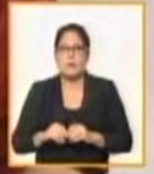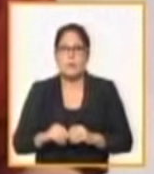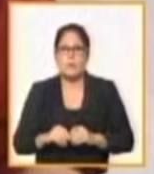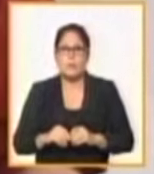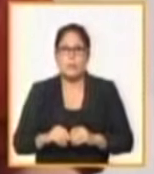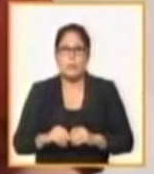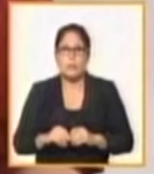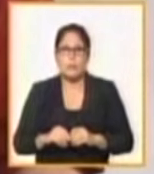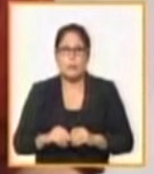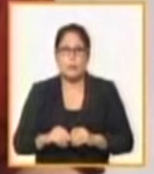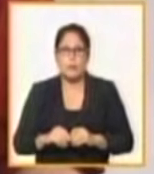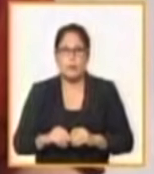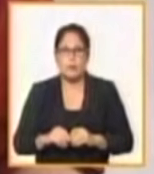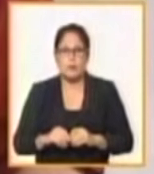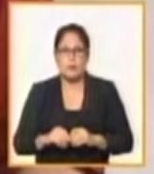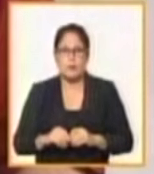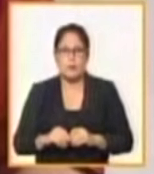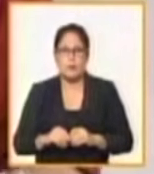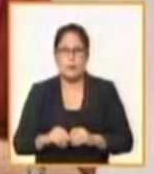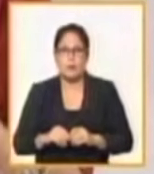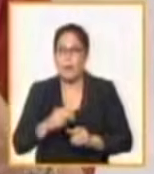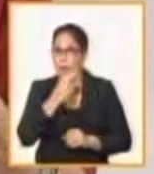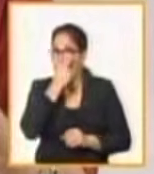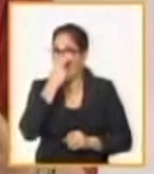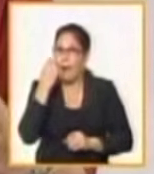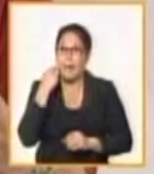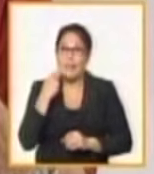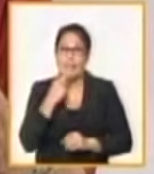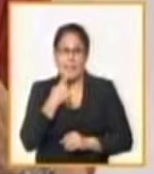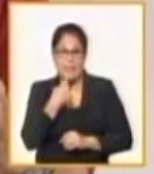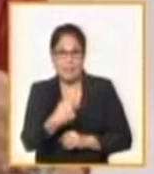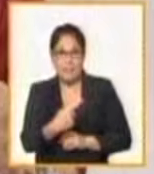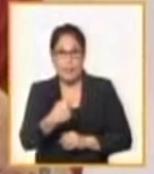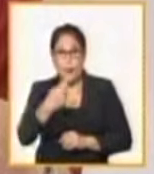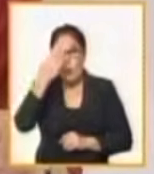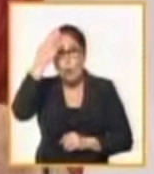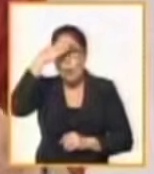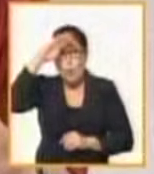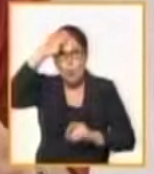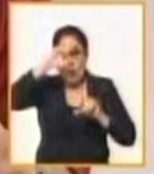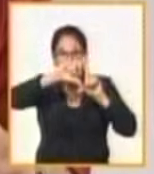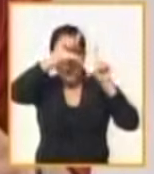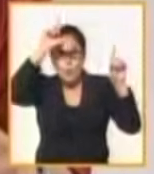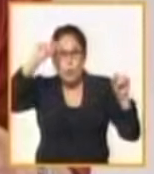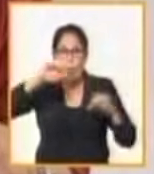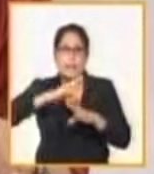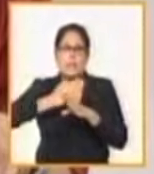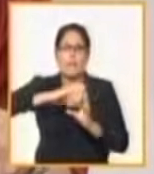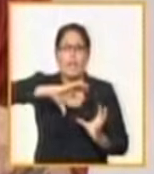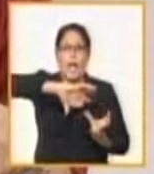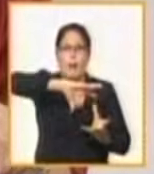dijo, patria es humanidad, y esa humanidad es a la que Fidel